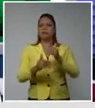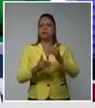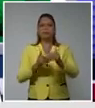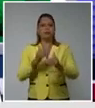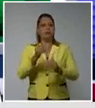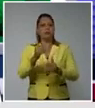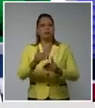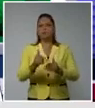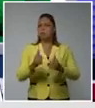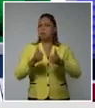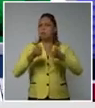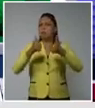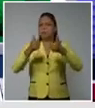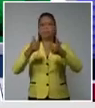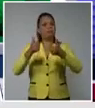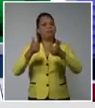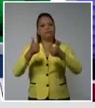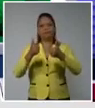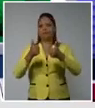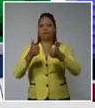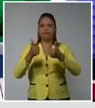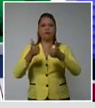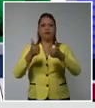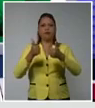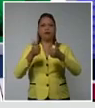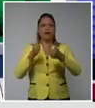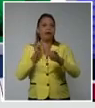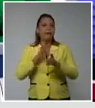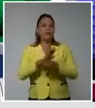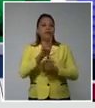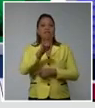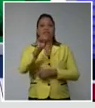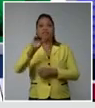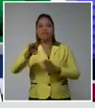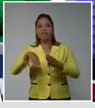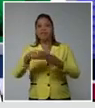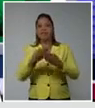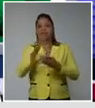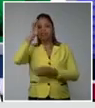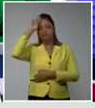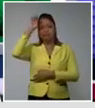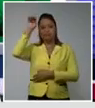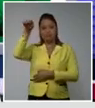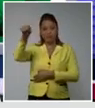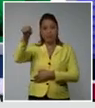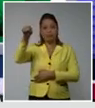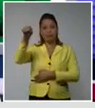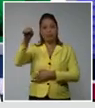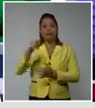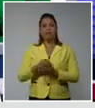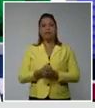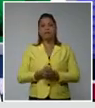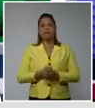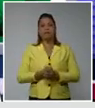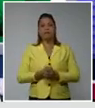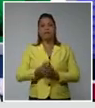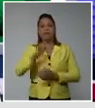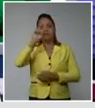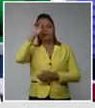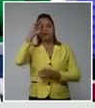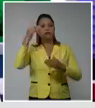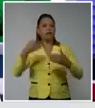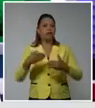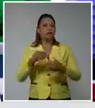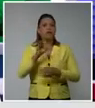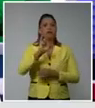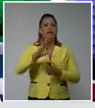muy favorable. Estuvo durante 20 días ingresada en unidades de salud, 7